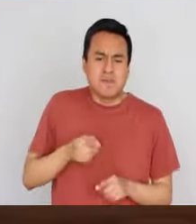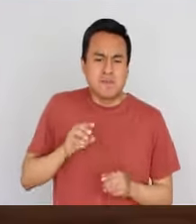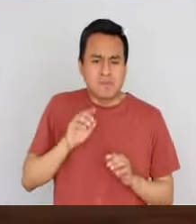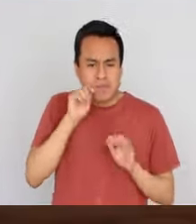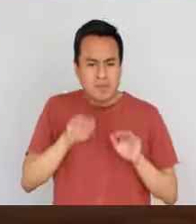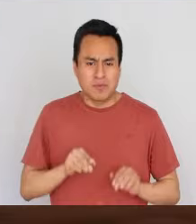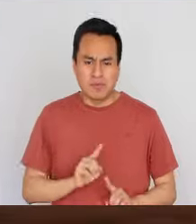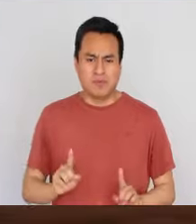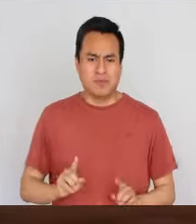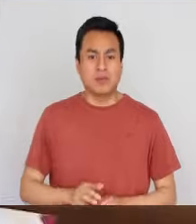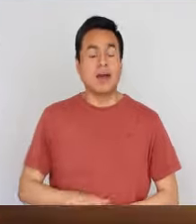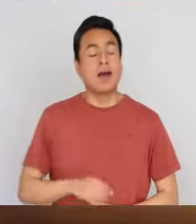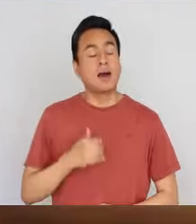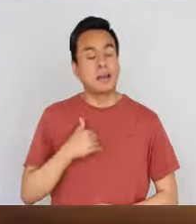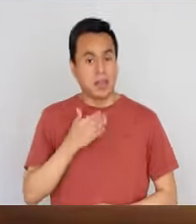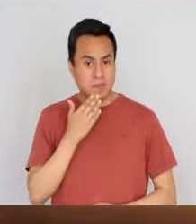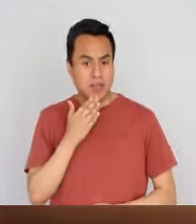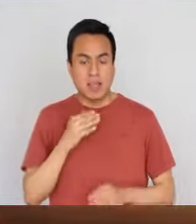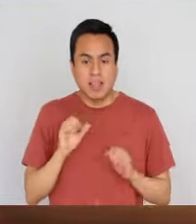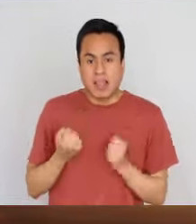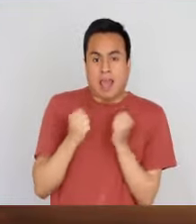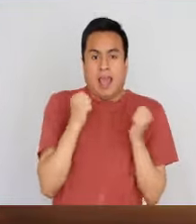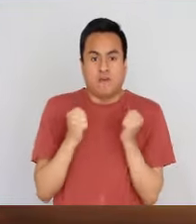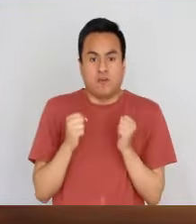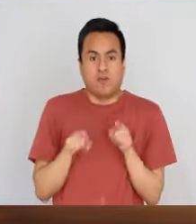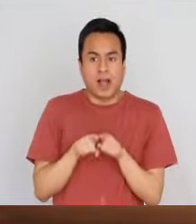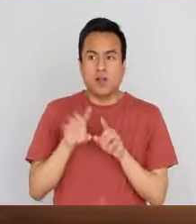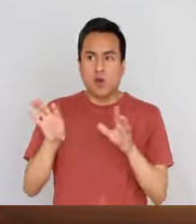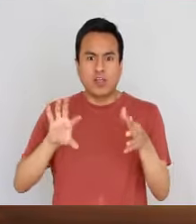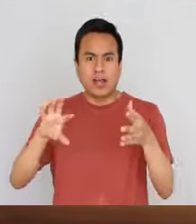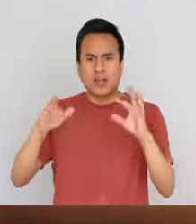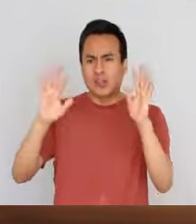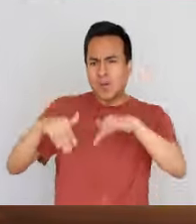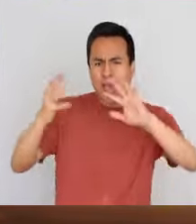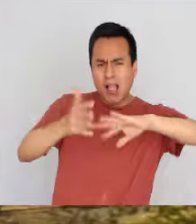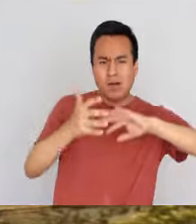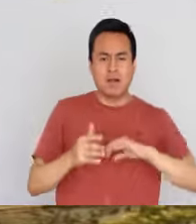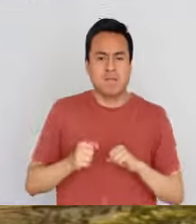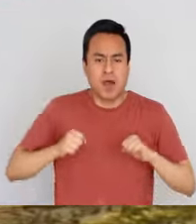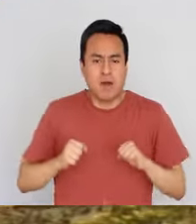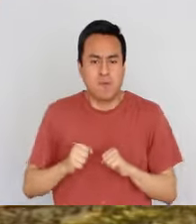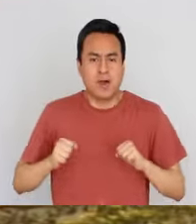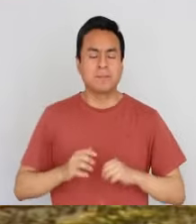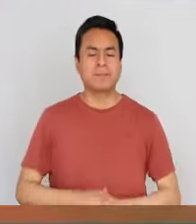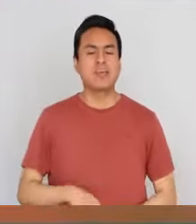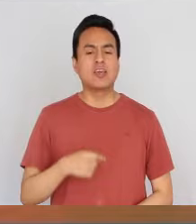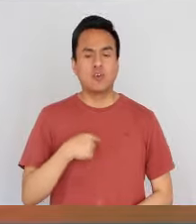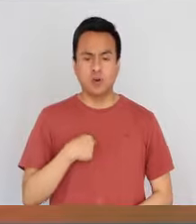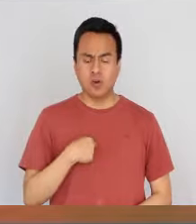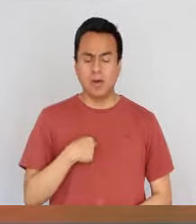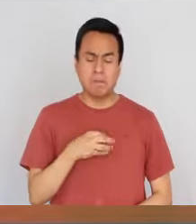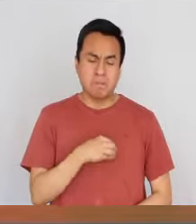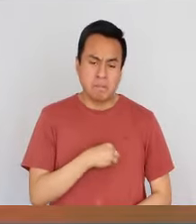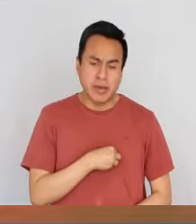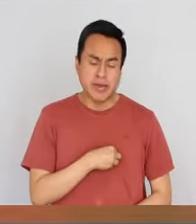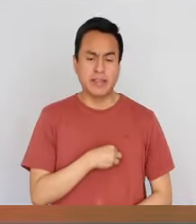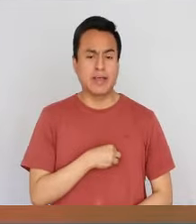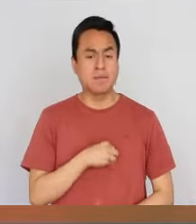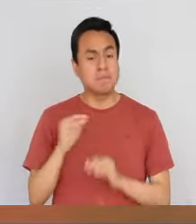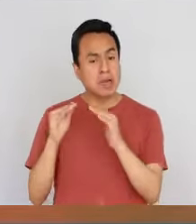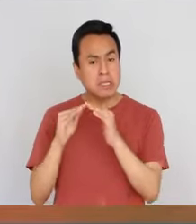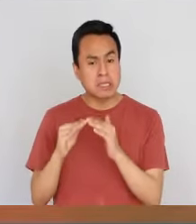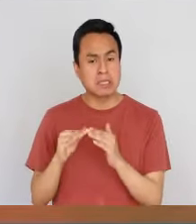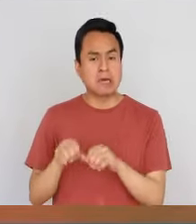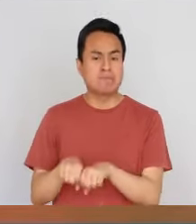A mí también me pasa que... ¡tengo nervios al ver que todo está en el suelo! Y yo tengo penita porque